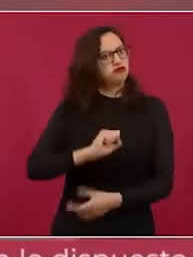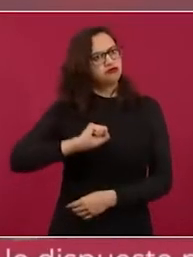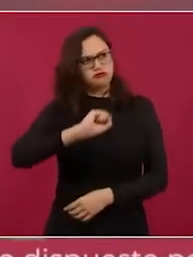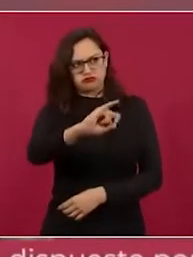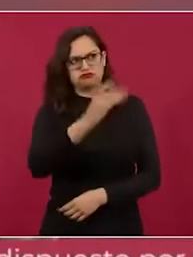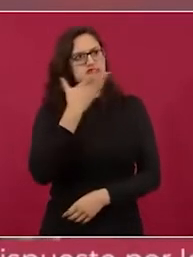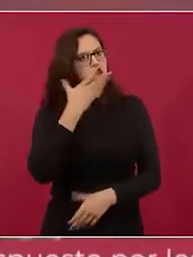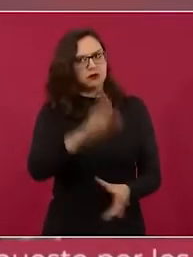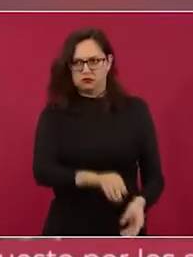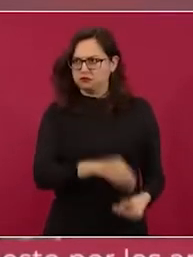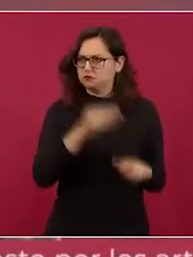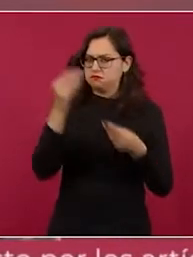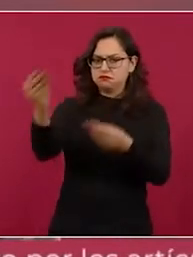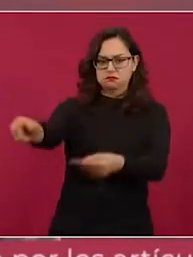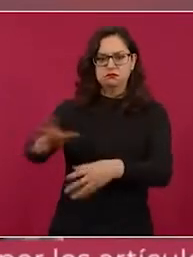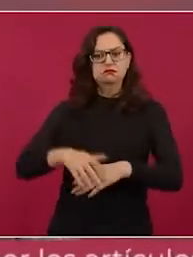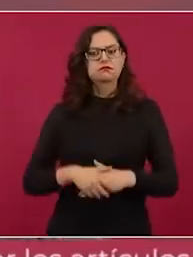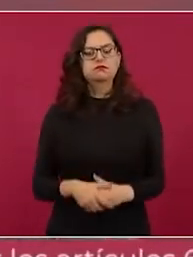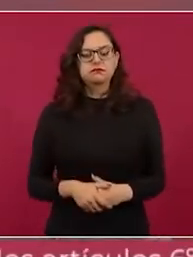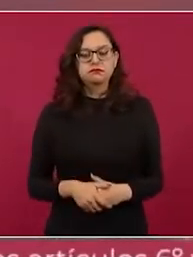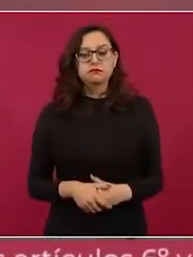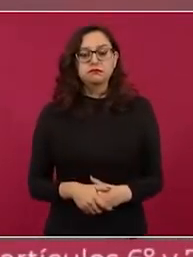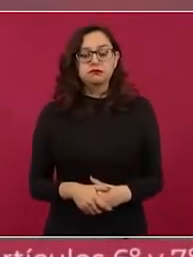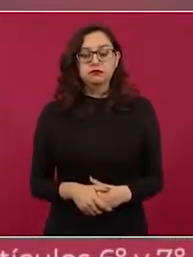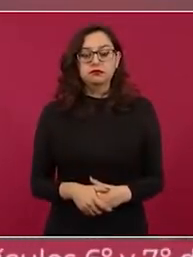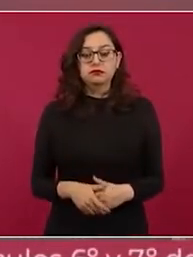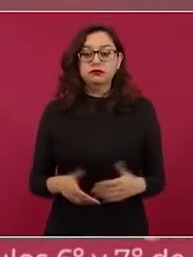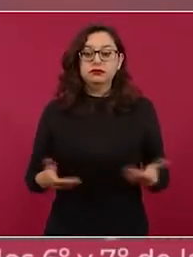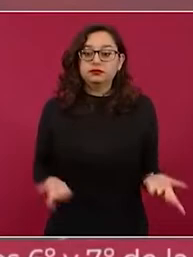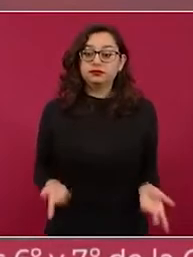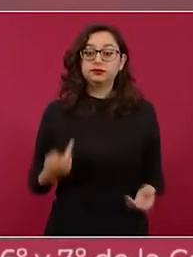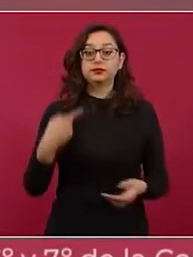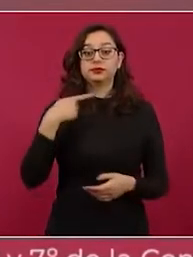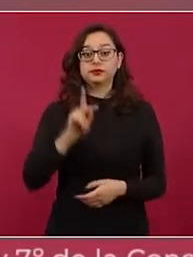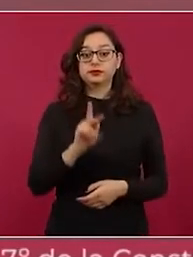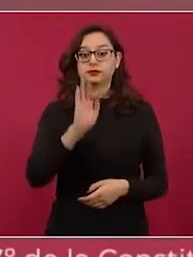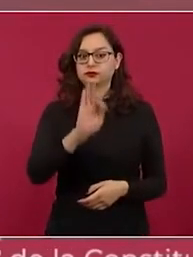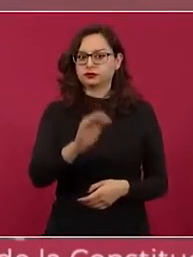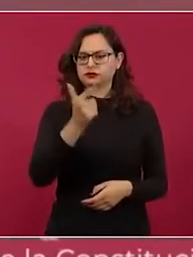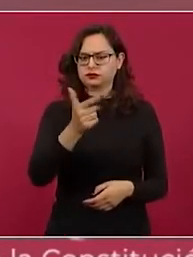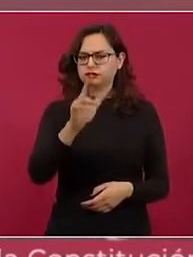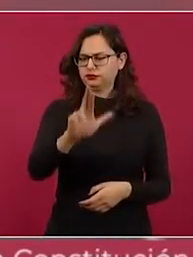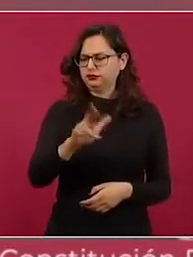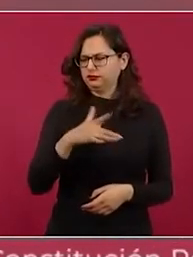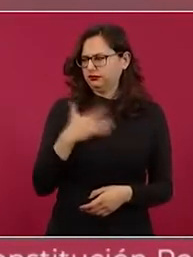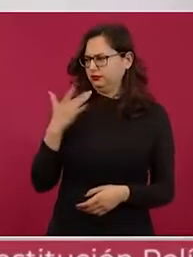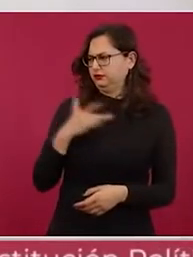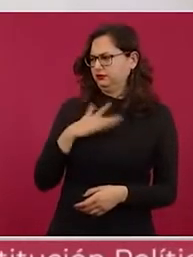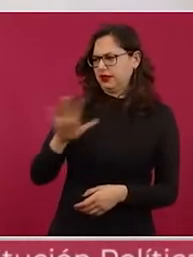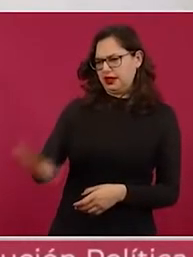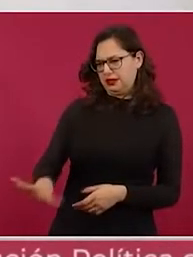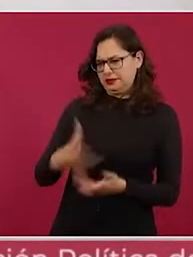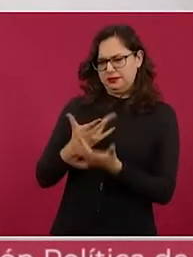entreguen el expediente, pero la fiscalía consideró de que tenía que